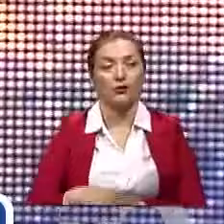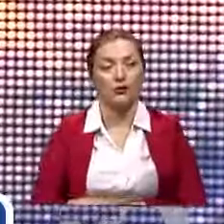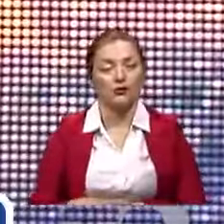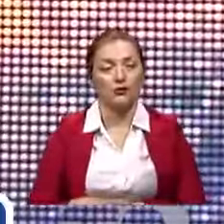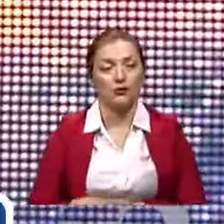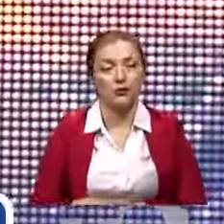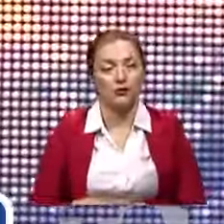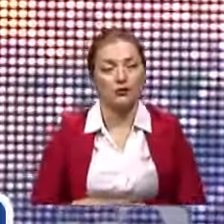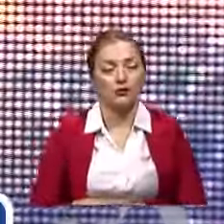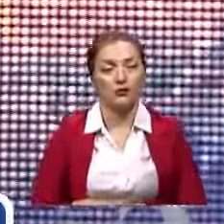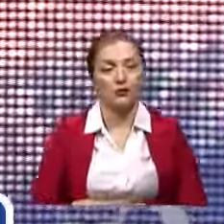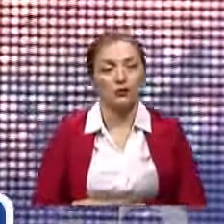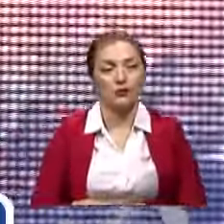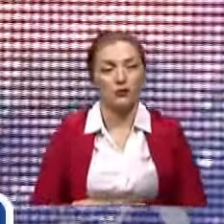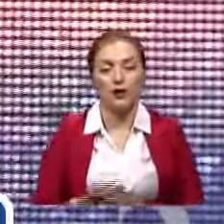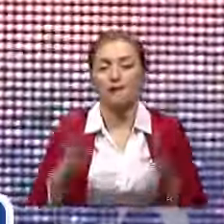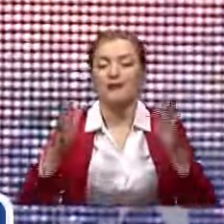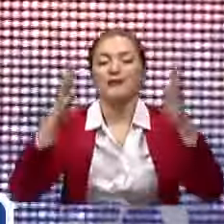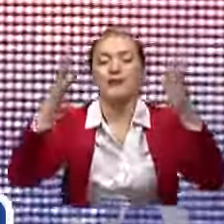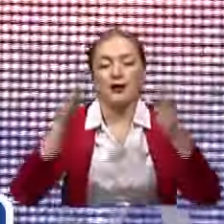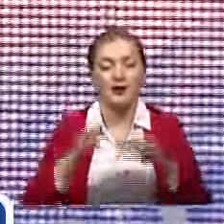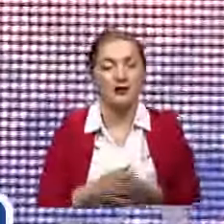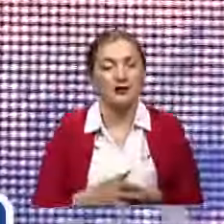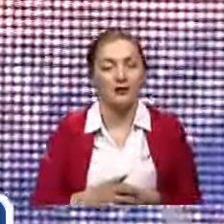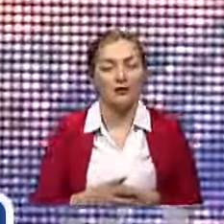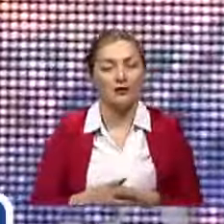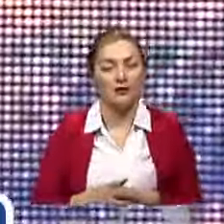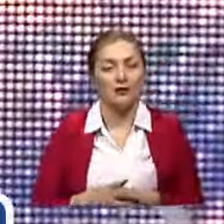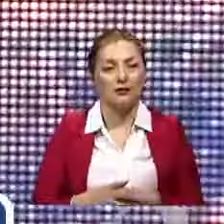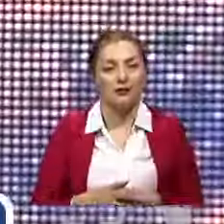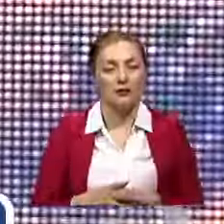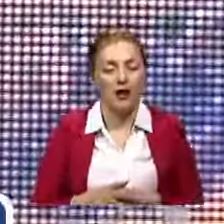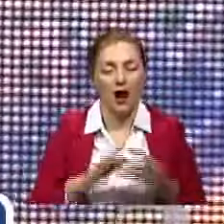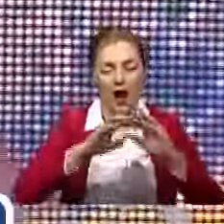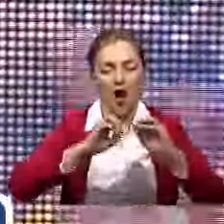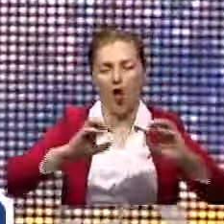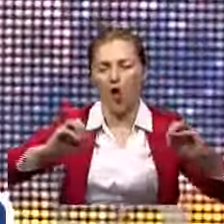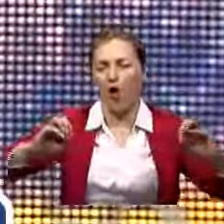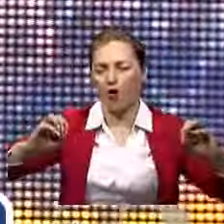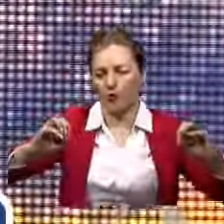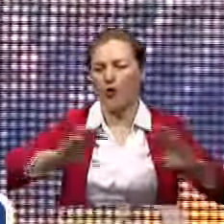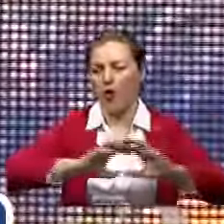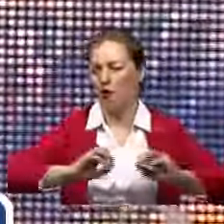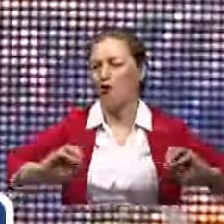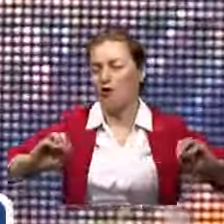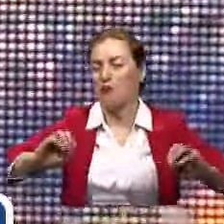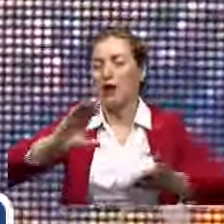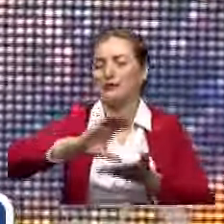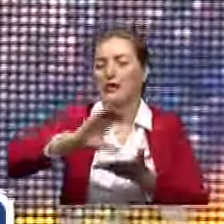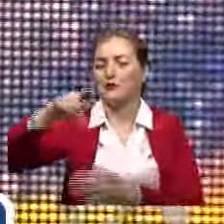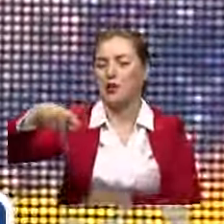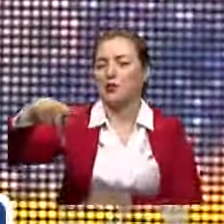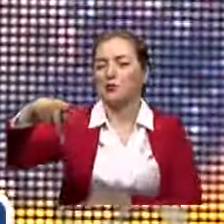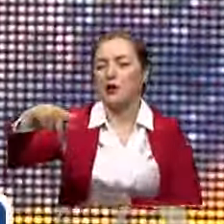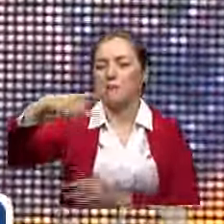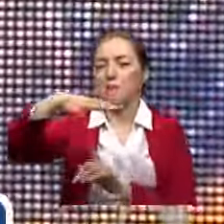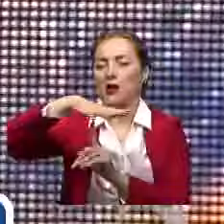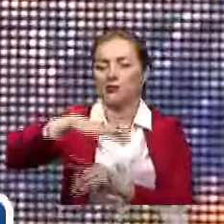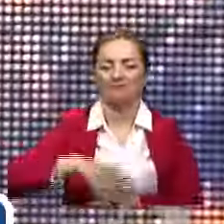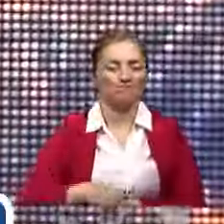5, tenemos el festival de la rellena y la longaniza en todo el centro de Pernales, en el